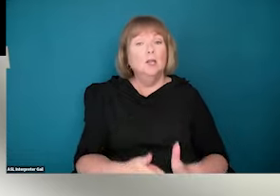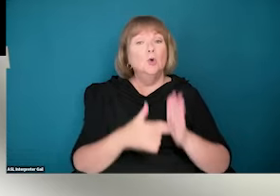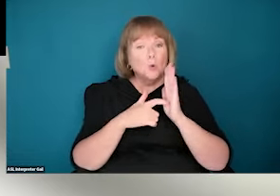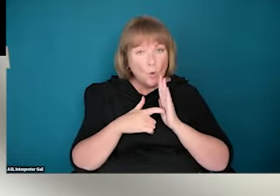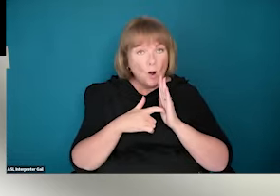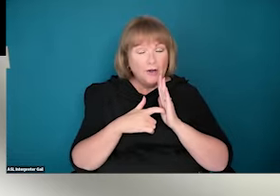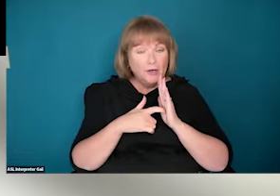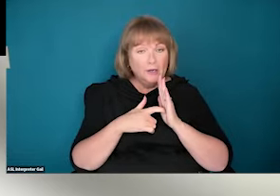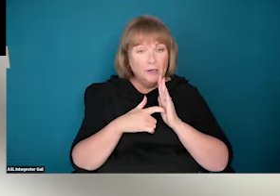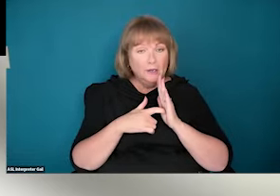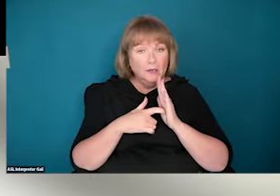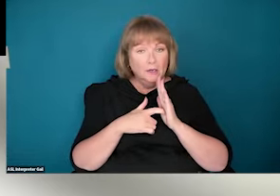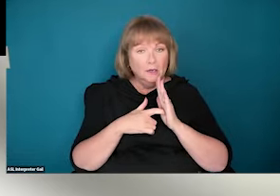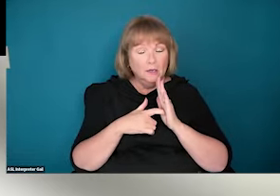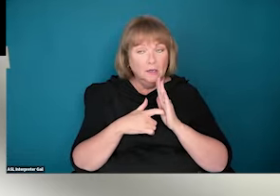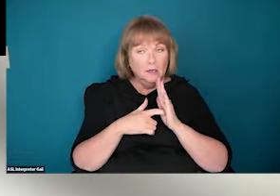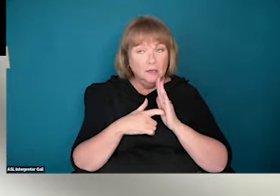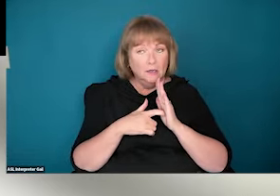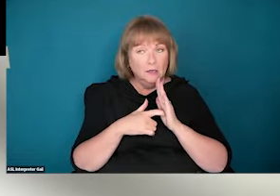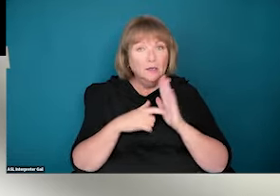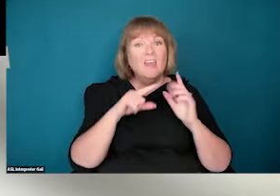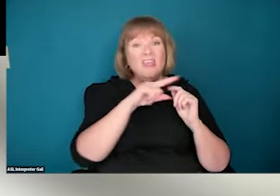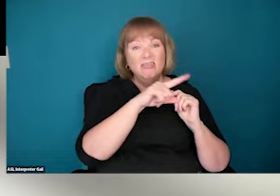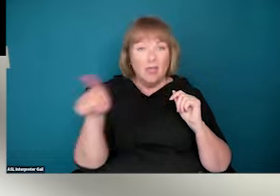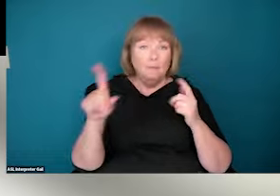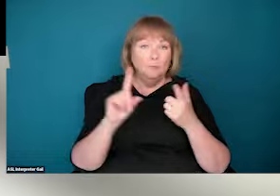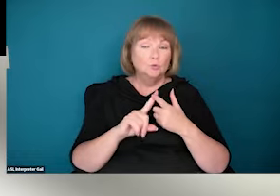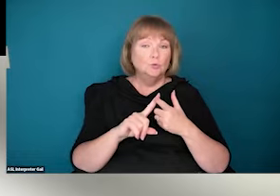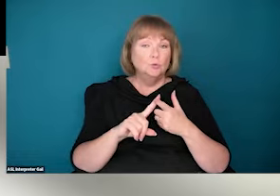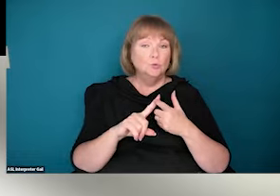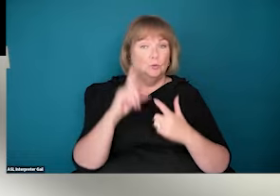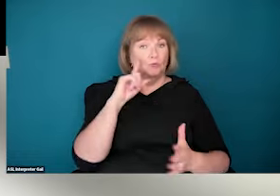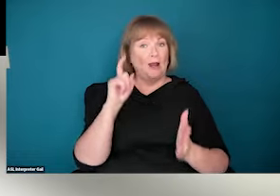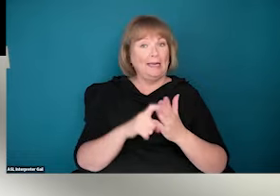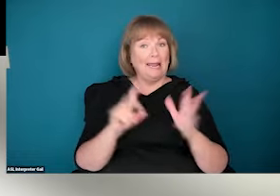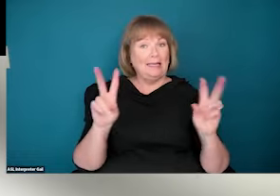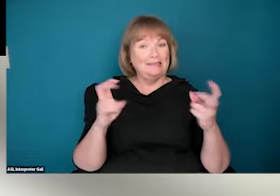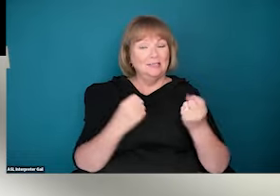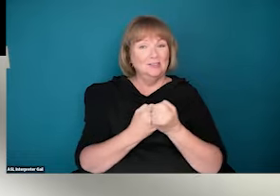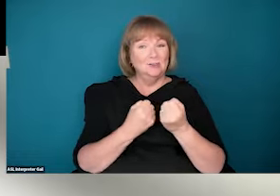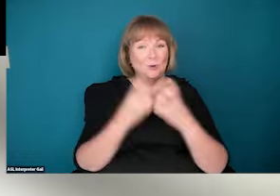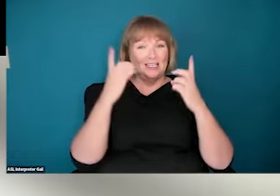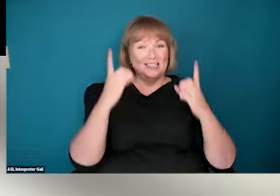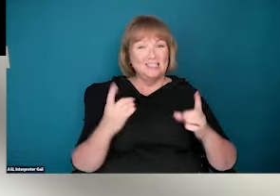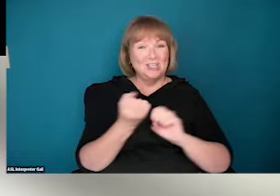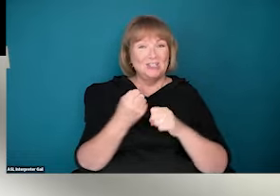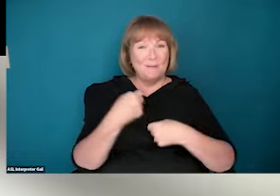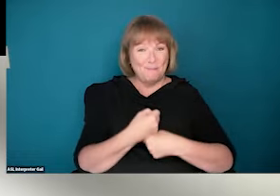Estado que quiere decir, que dice que es las entidades